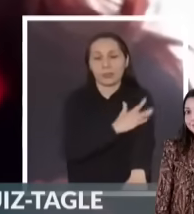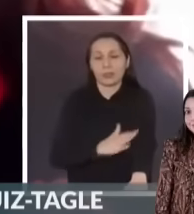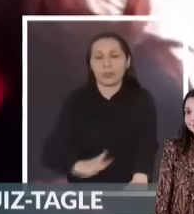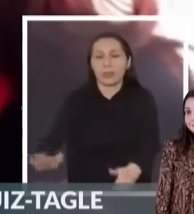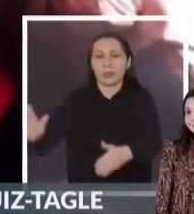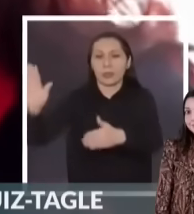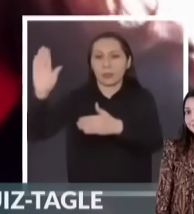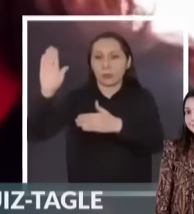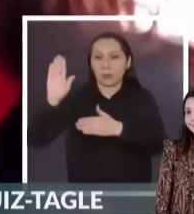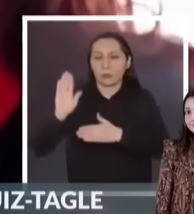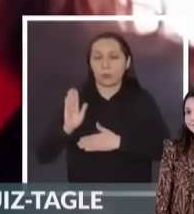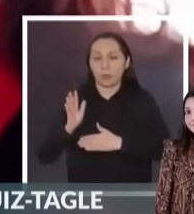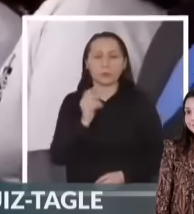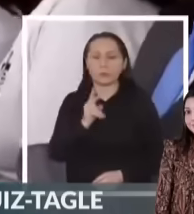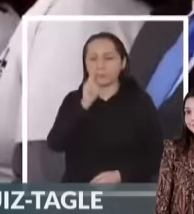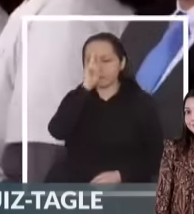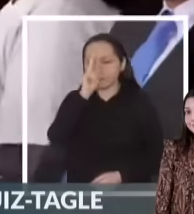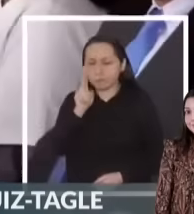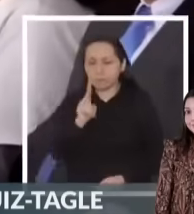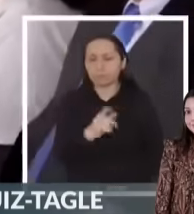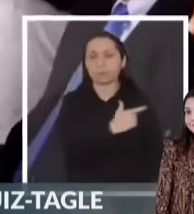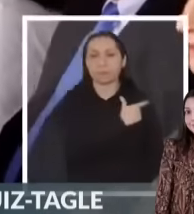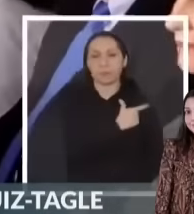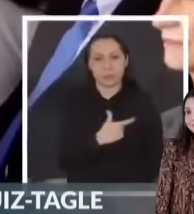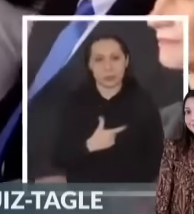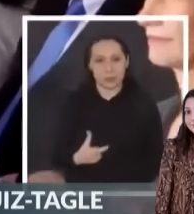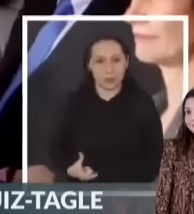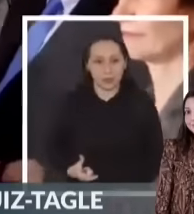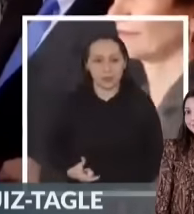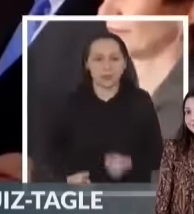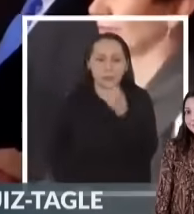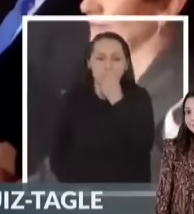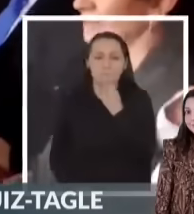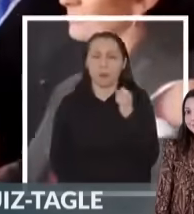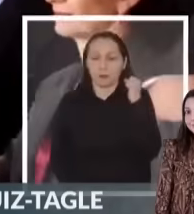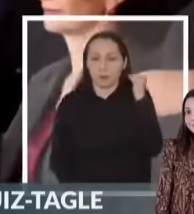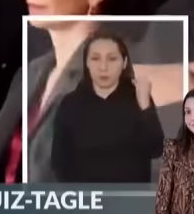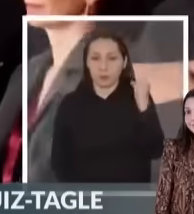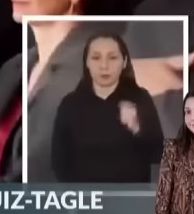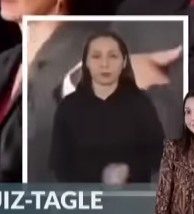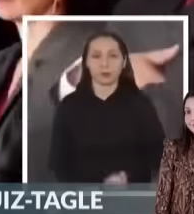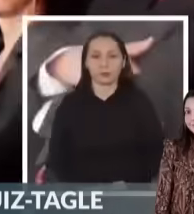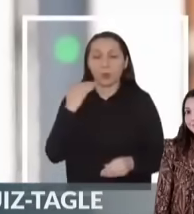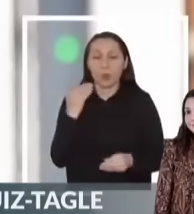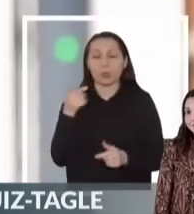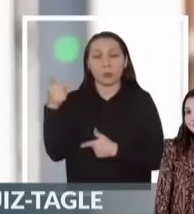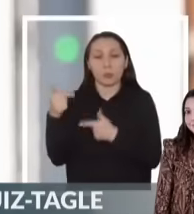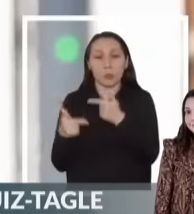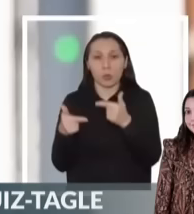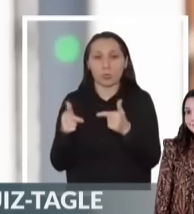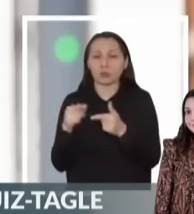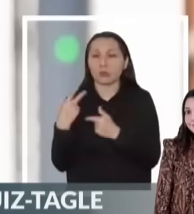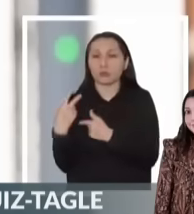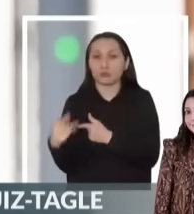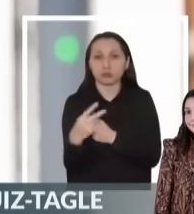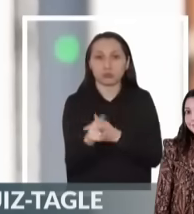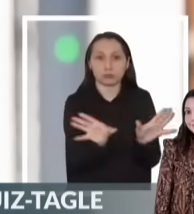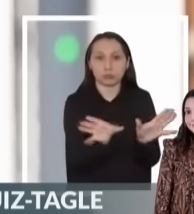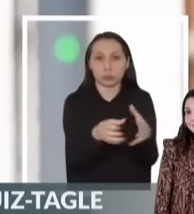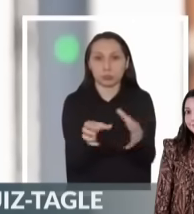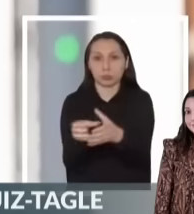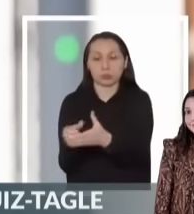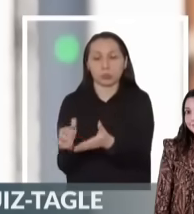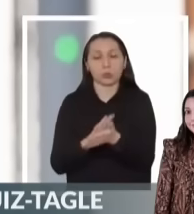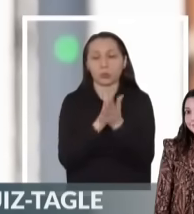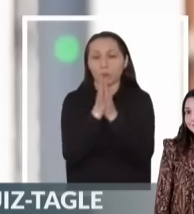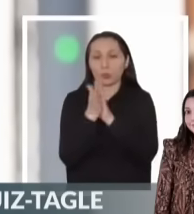escucha música de fondo es porque estamos a la espera de que comience una actividad del presidente Gabriel Boric acá en el Palacio de la Moneda, en el Salón